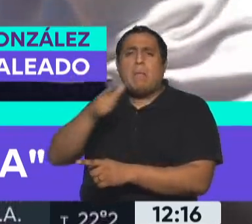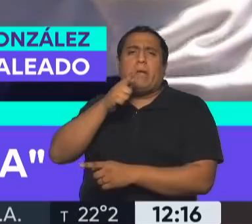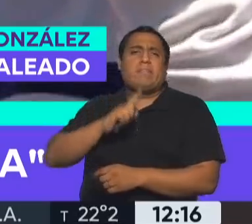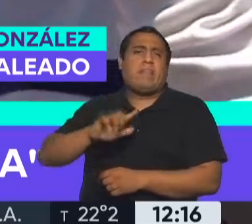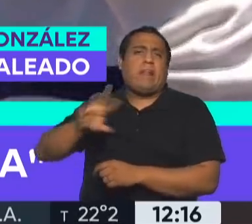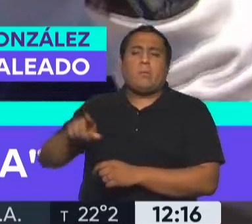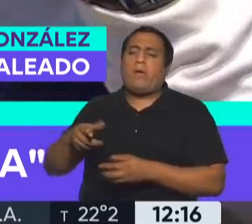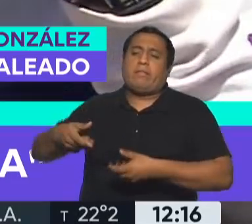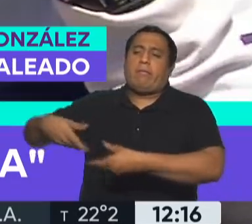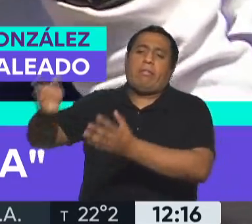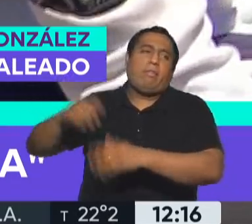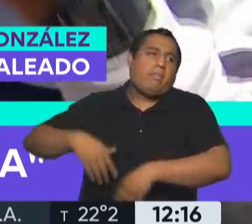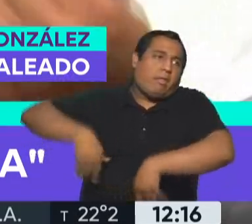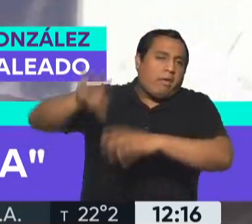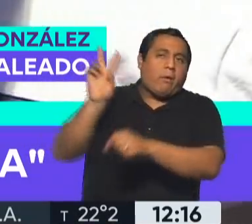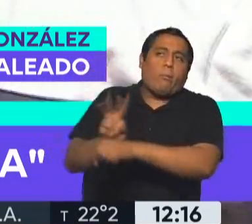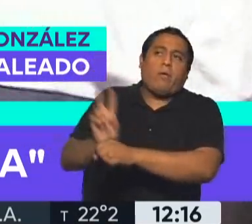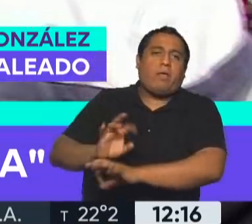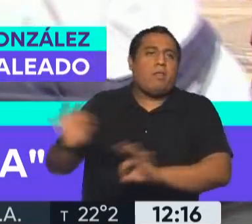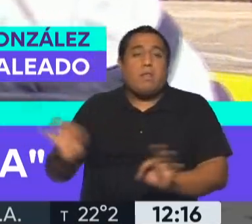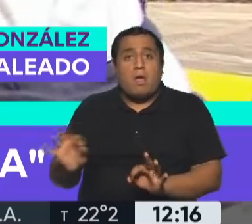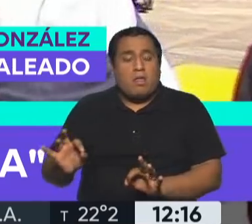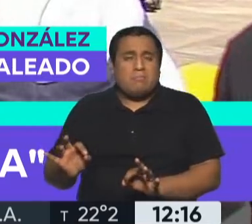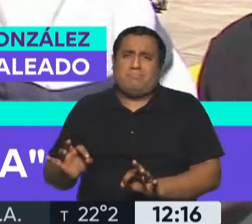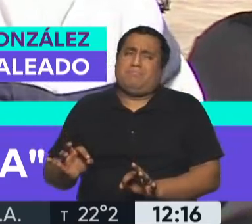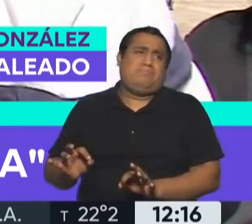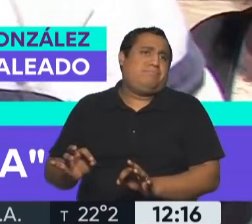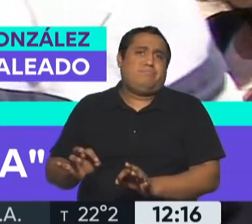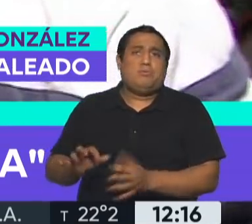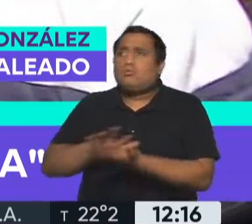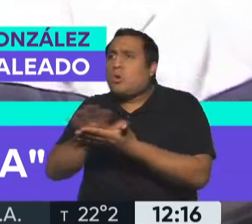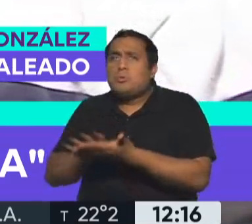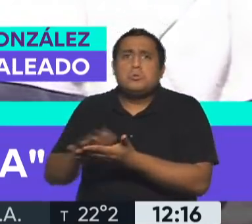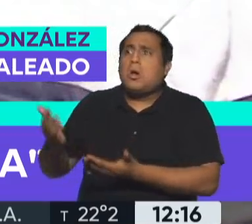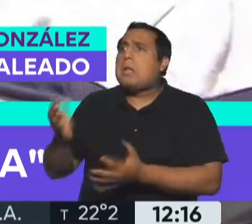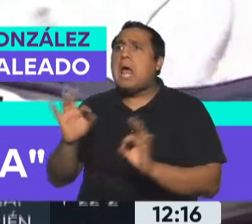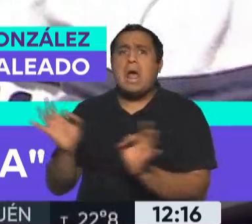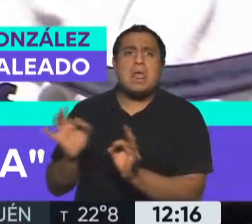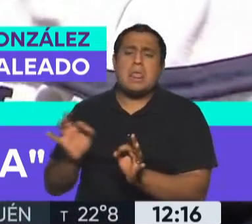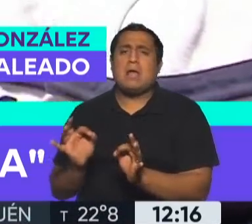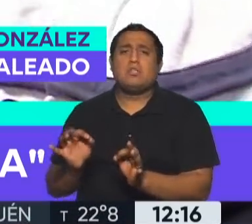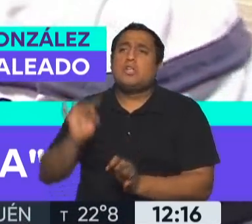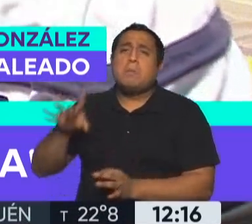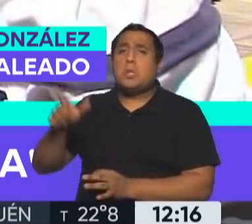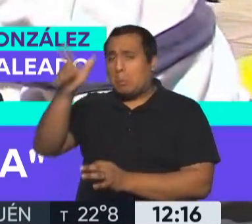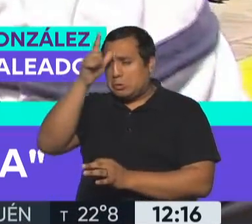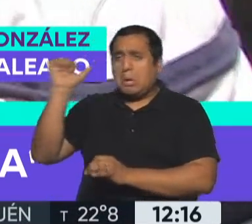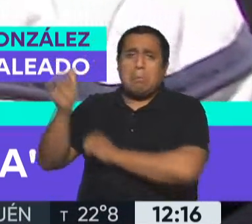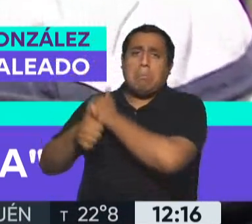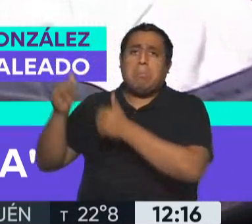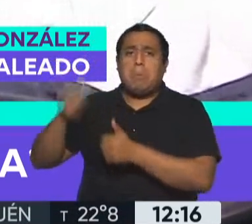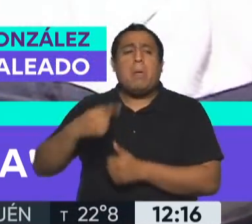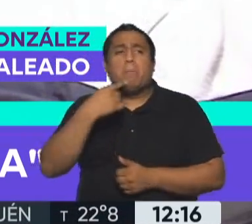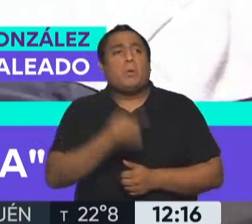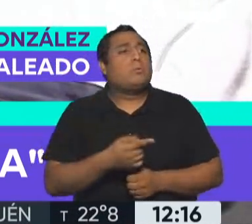delincuente, así nomás, todo tirado, nadie te da una solución. Lo único que venían los policías de la ciudad a